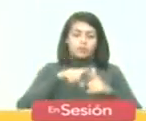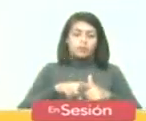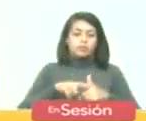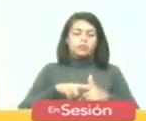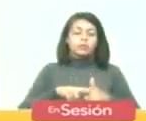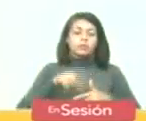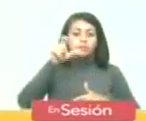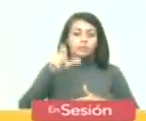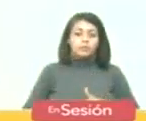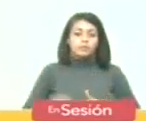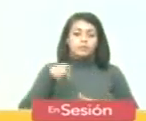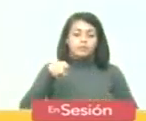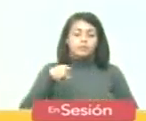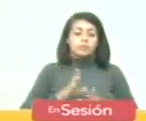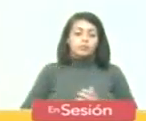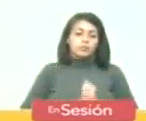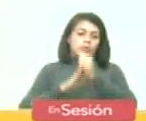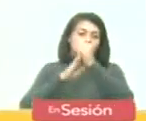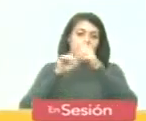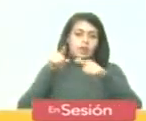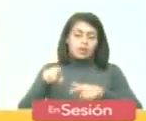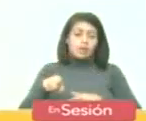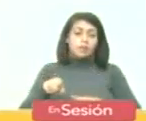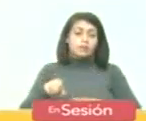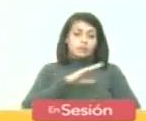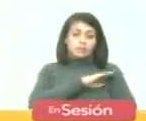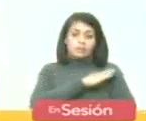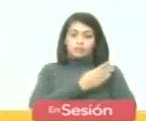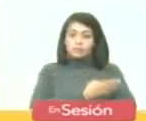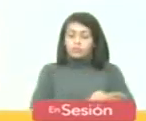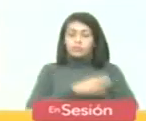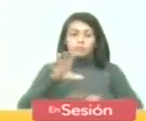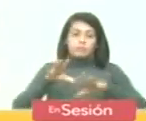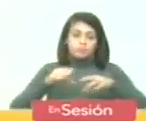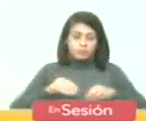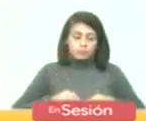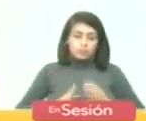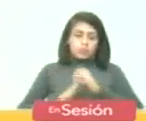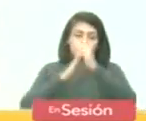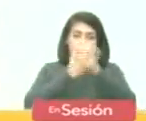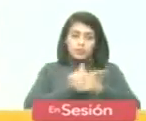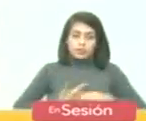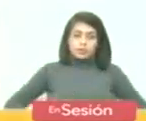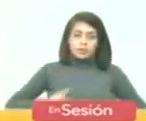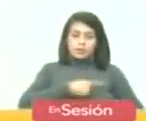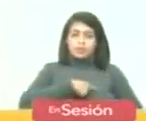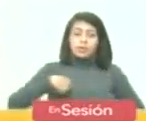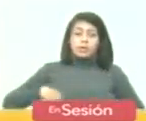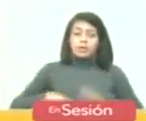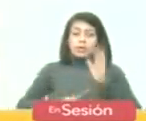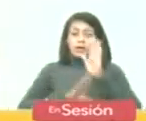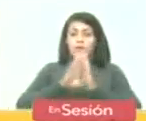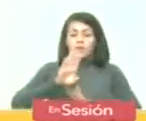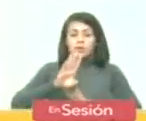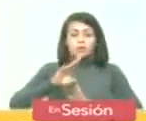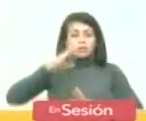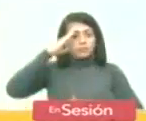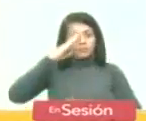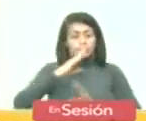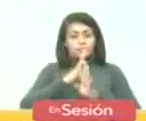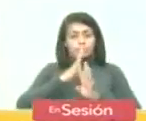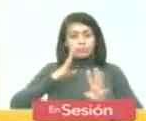Chiang Kai-shek. Era quien las potencias occidentales reconocían como presidente de China, a pesar de los avances del ejército ya